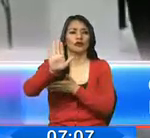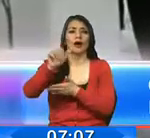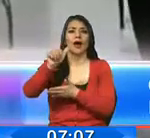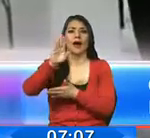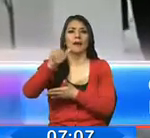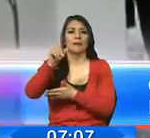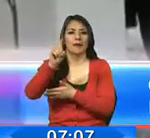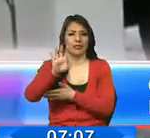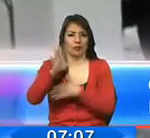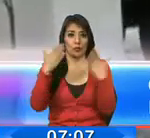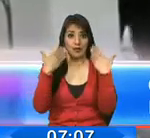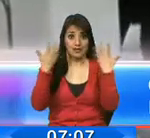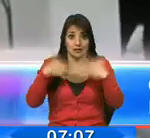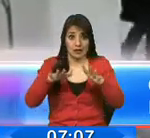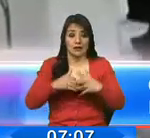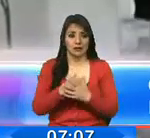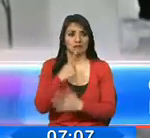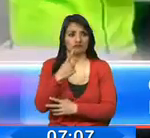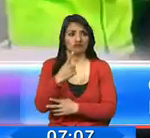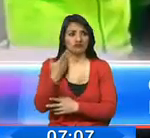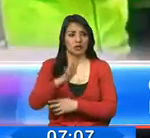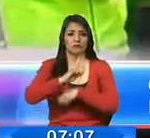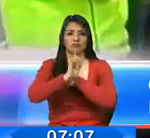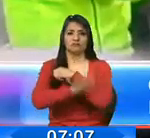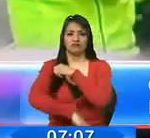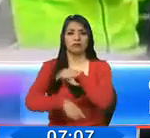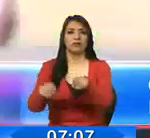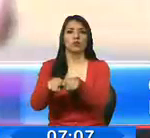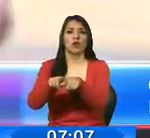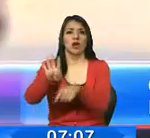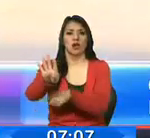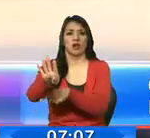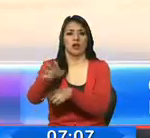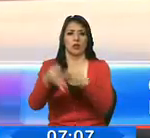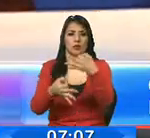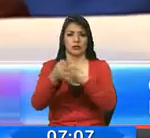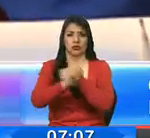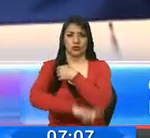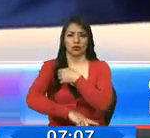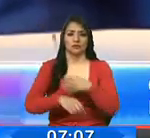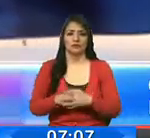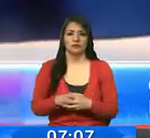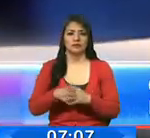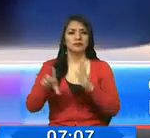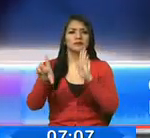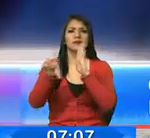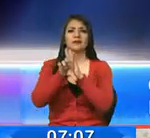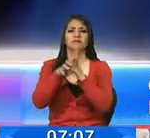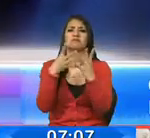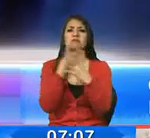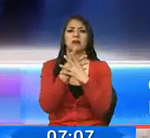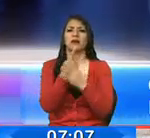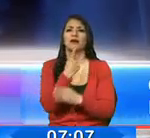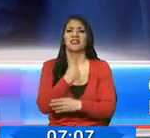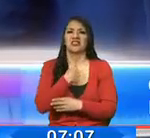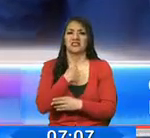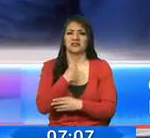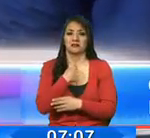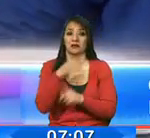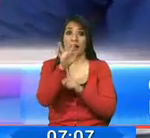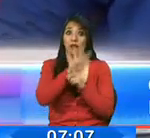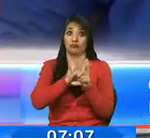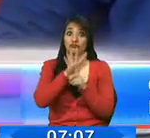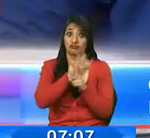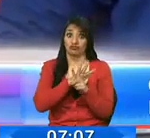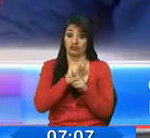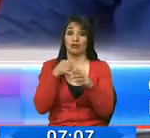en Guayaquil, asegura que obtuvieron una sentencia similar y explica lo que establece el Código Orgánico Integral Penal, desde un abuso